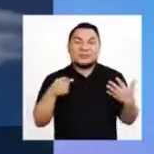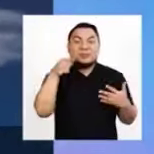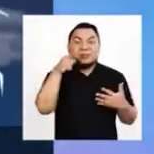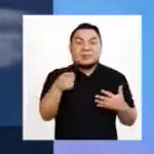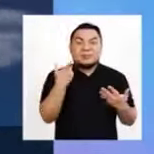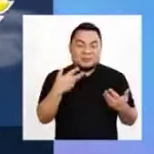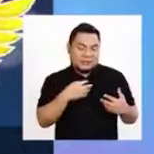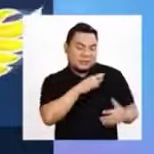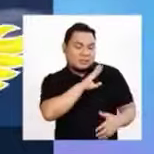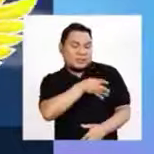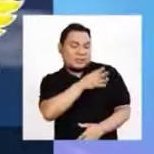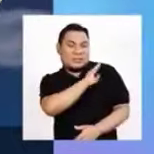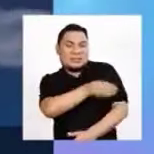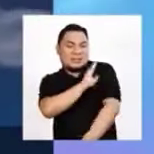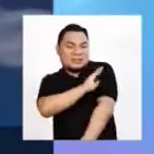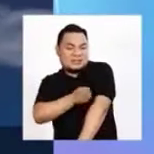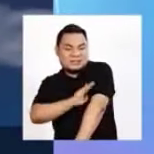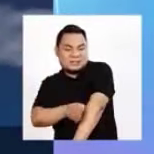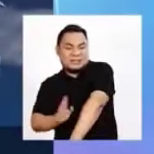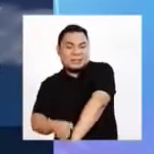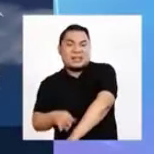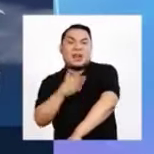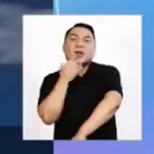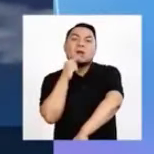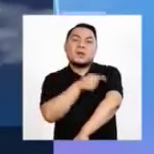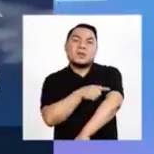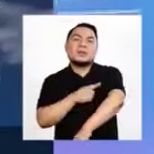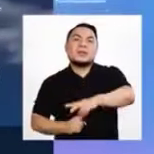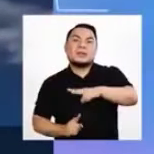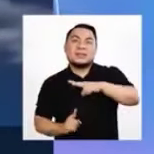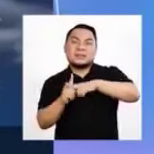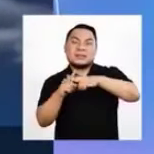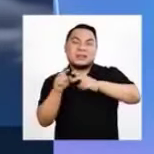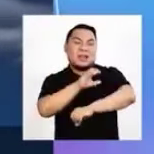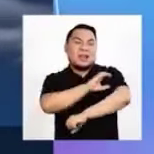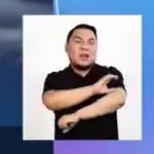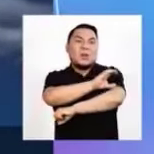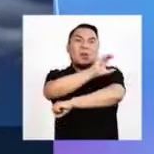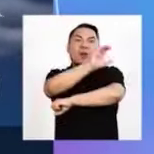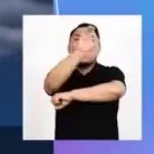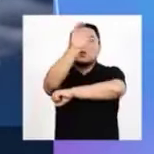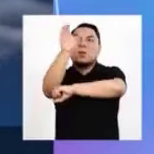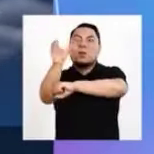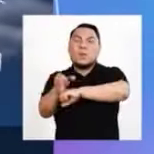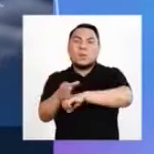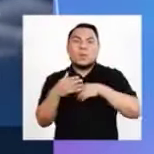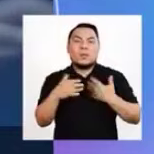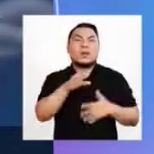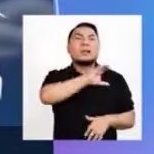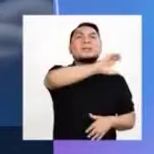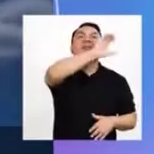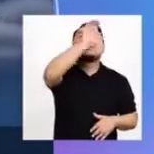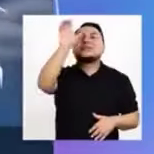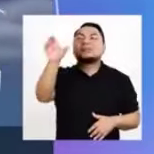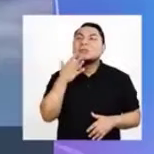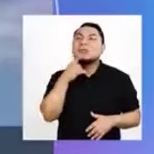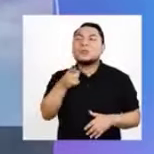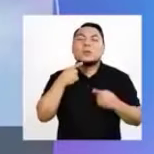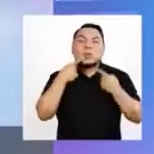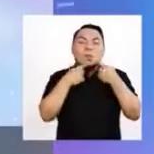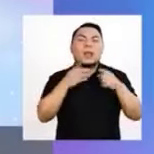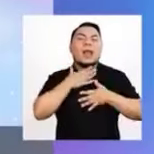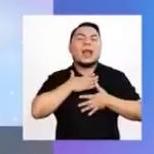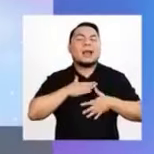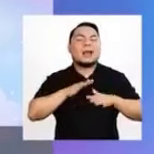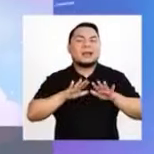Del reflejo de sus escamas de muchos colores nació el arco iris, que anunciaba